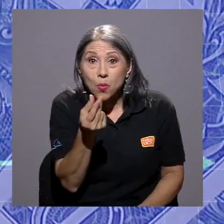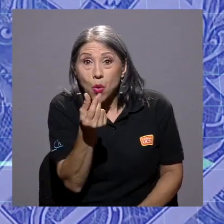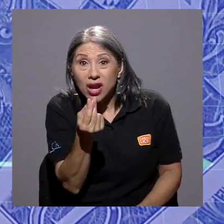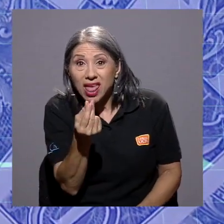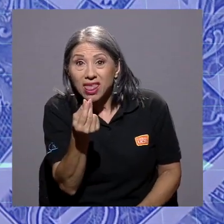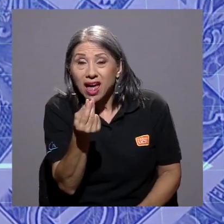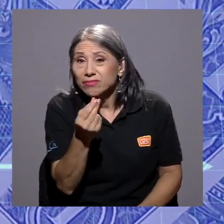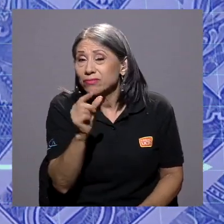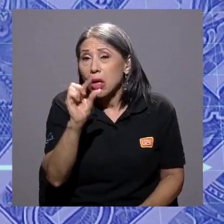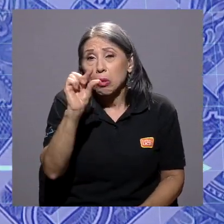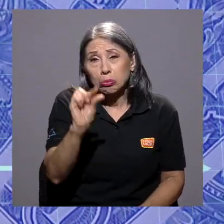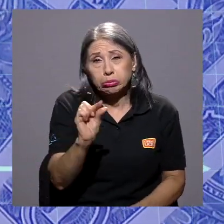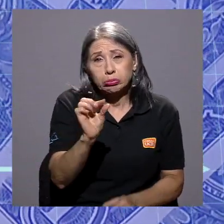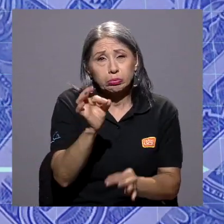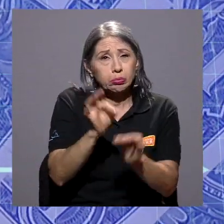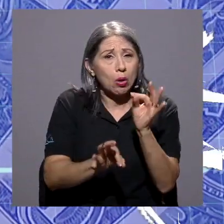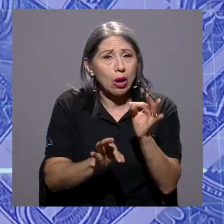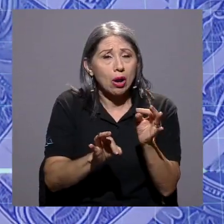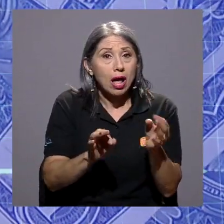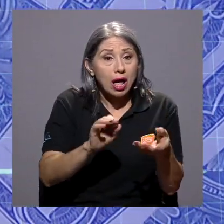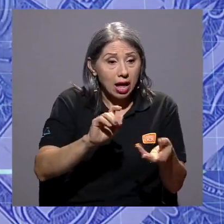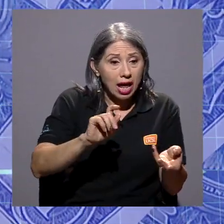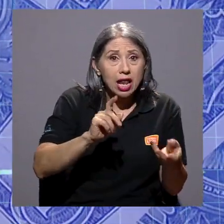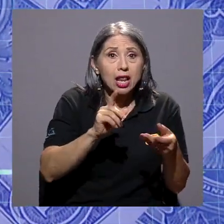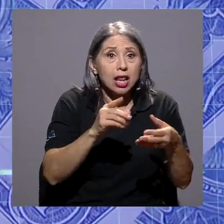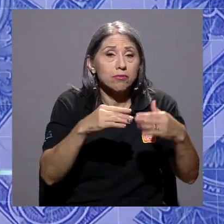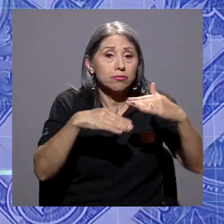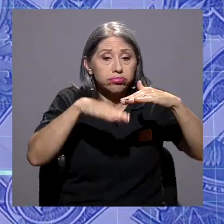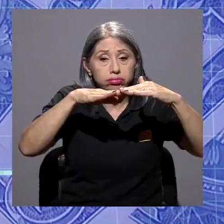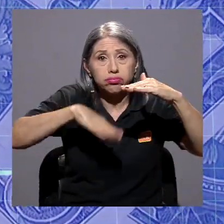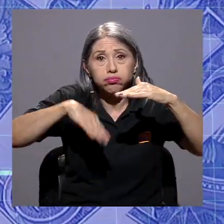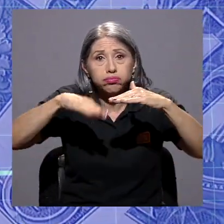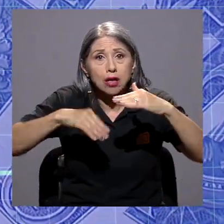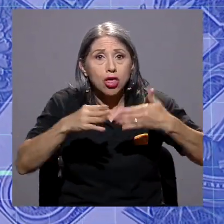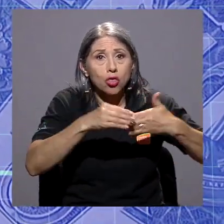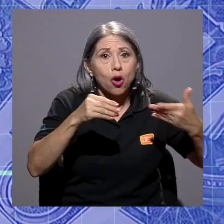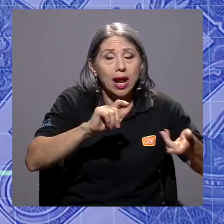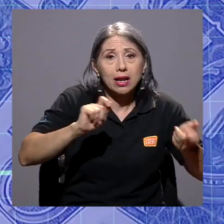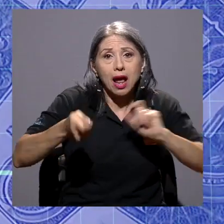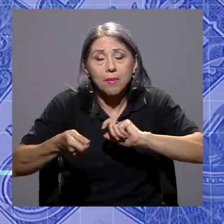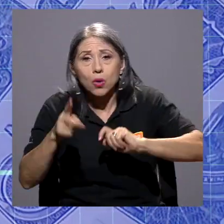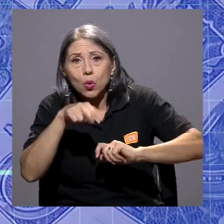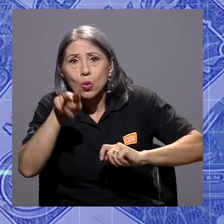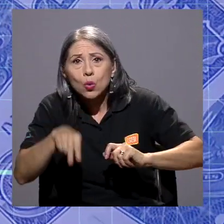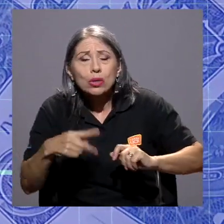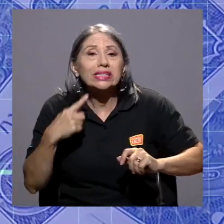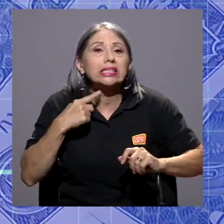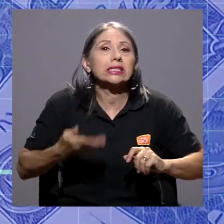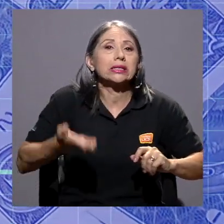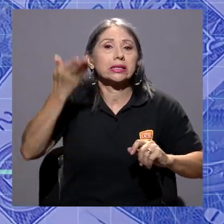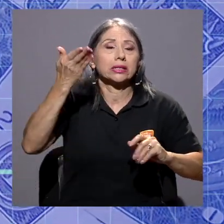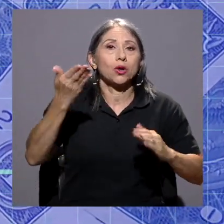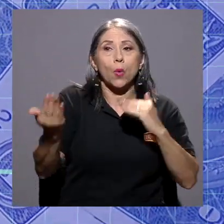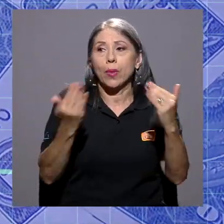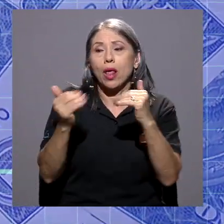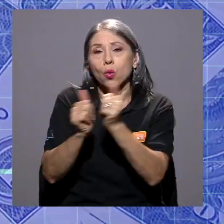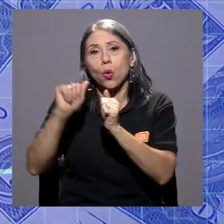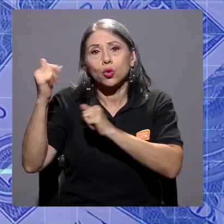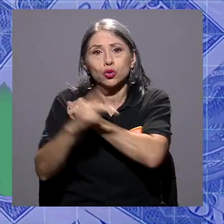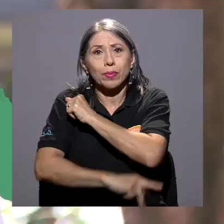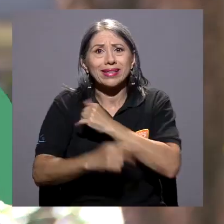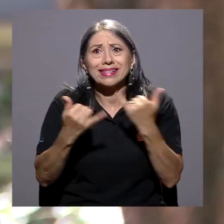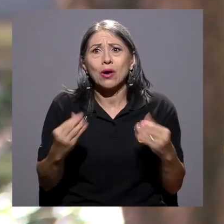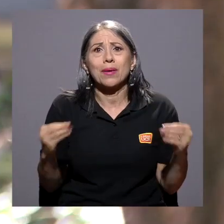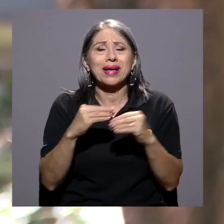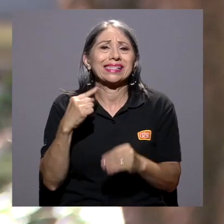devaluada, o sea, un tipo de cambio relativamente alto en comparación con otros países, y eso generó esa percepción de aumento de costo de vida en estos años. Si